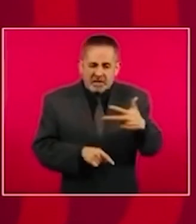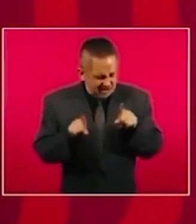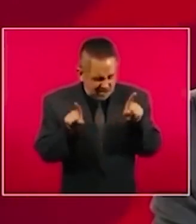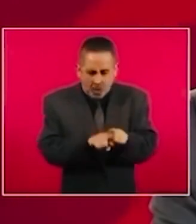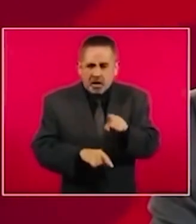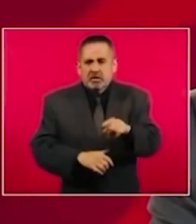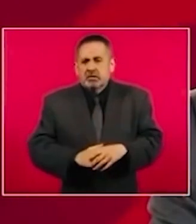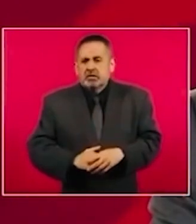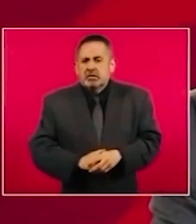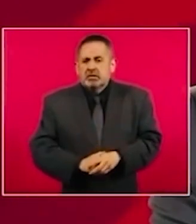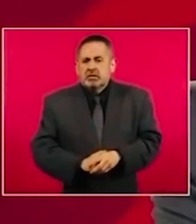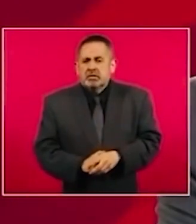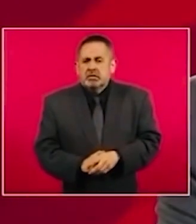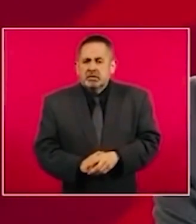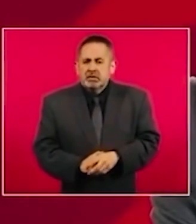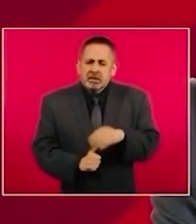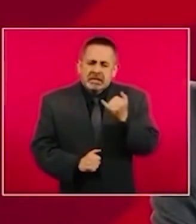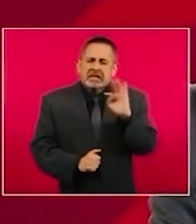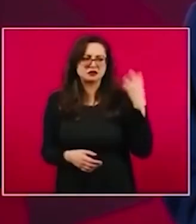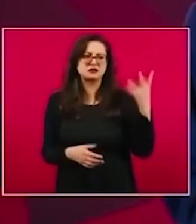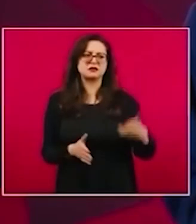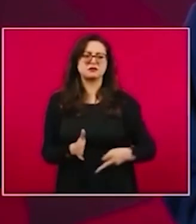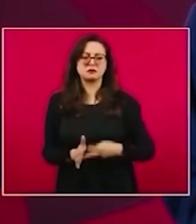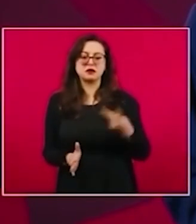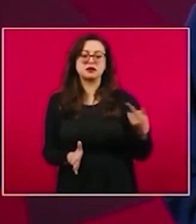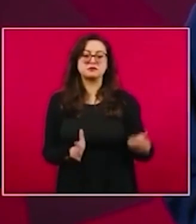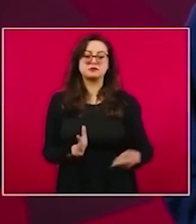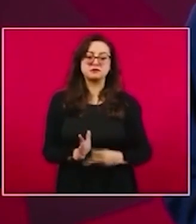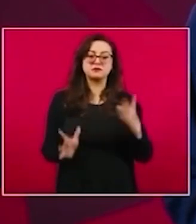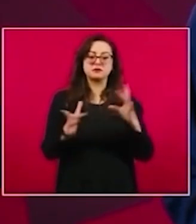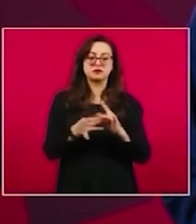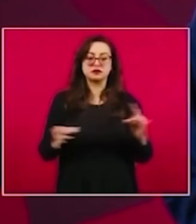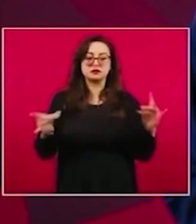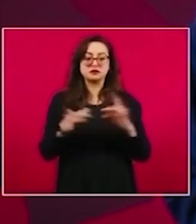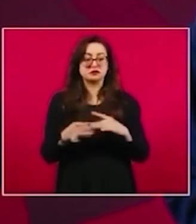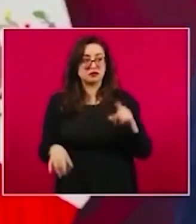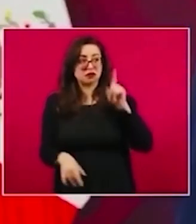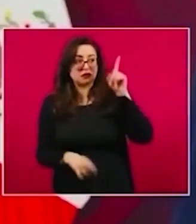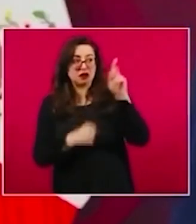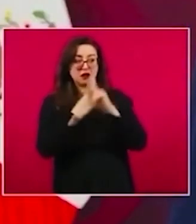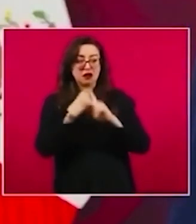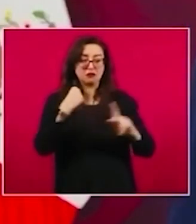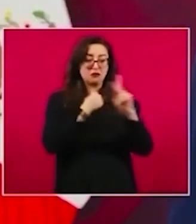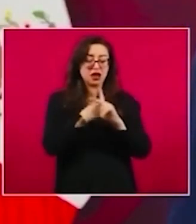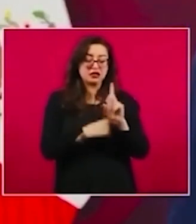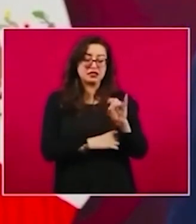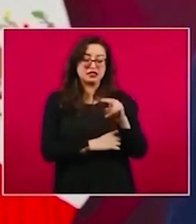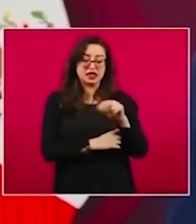allegados de tener nexos con el crimen organizado. Durante su mañaneta, como se llama